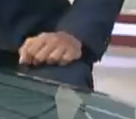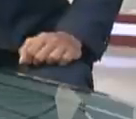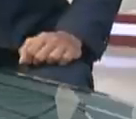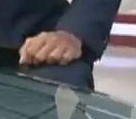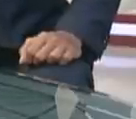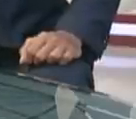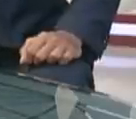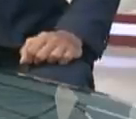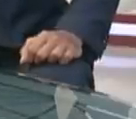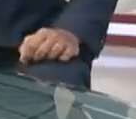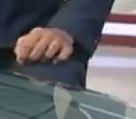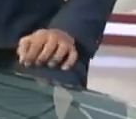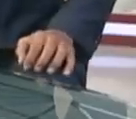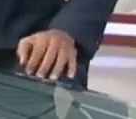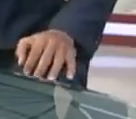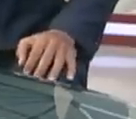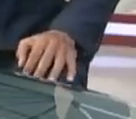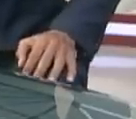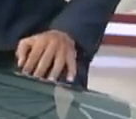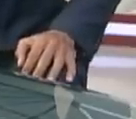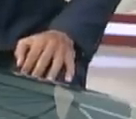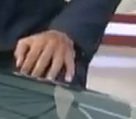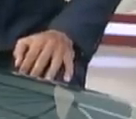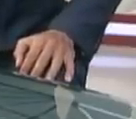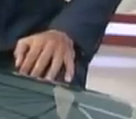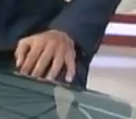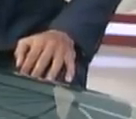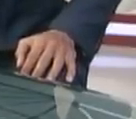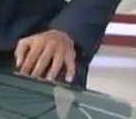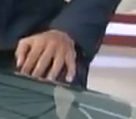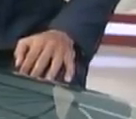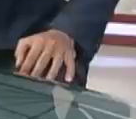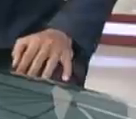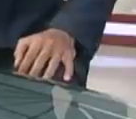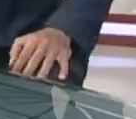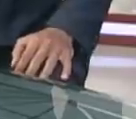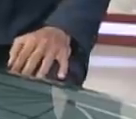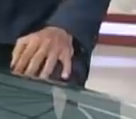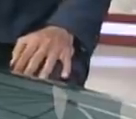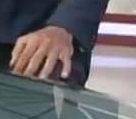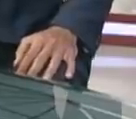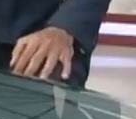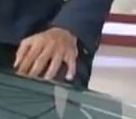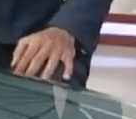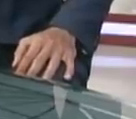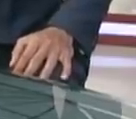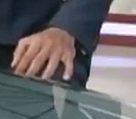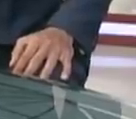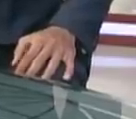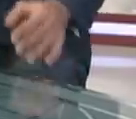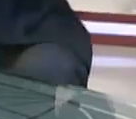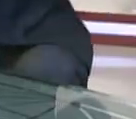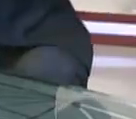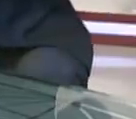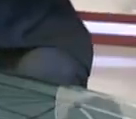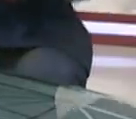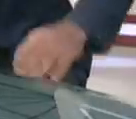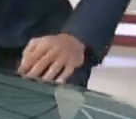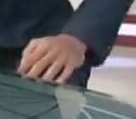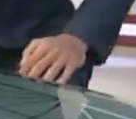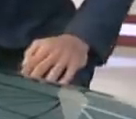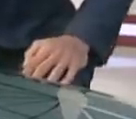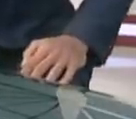Información de último minuto en este primer domingo de marzo. El jefe de Estado, como siempre, acostumbrado a cerrar la semana con buena información. Presidente, feliz